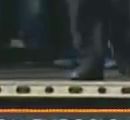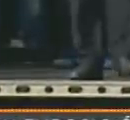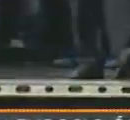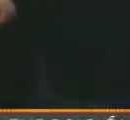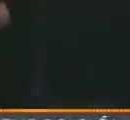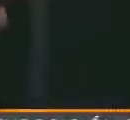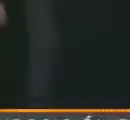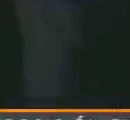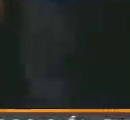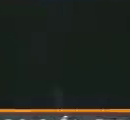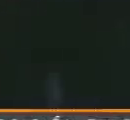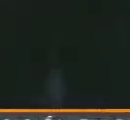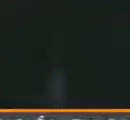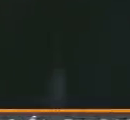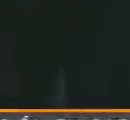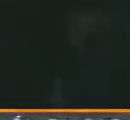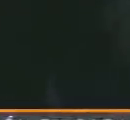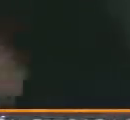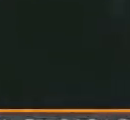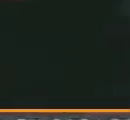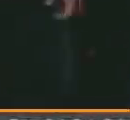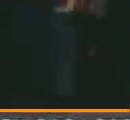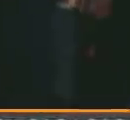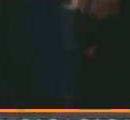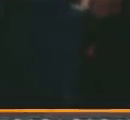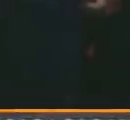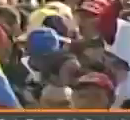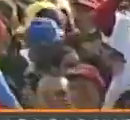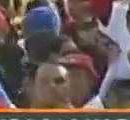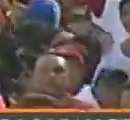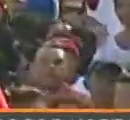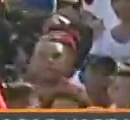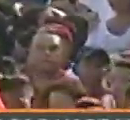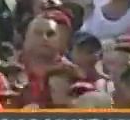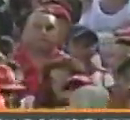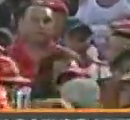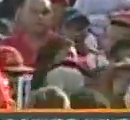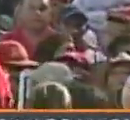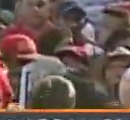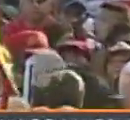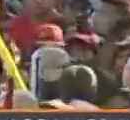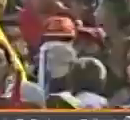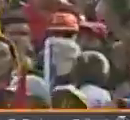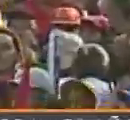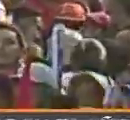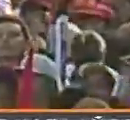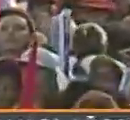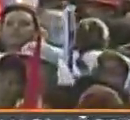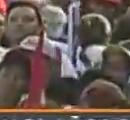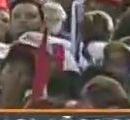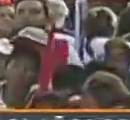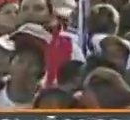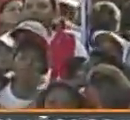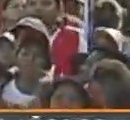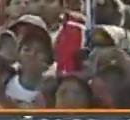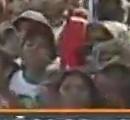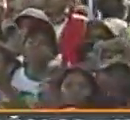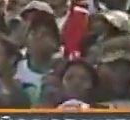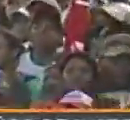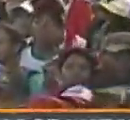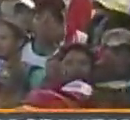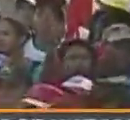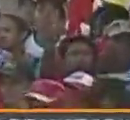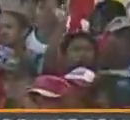Maduro venceremos! ¡Bienvenido, presidente Nicolás Maduro al Zulia! Los dejo con